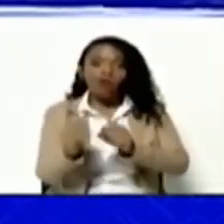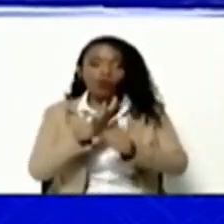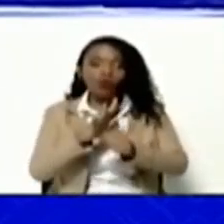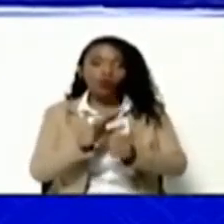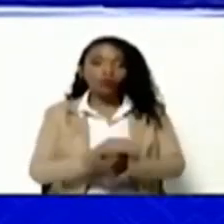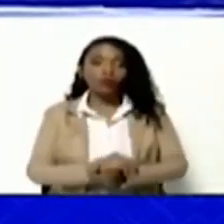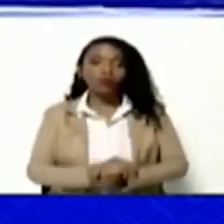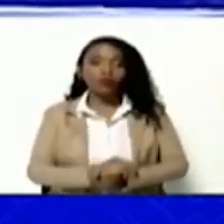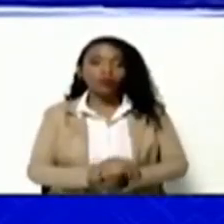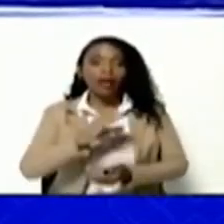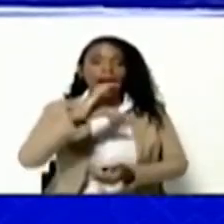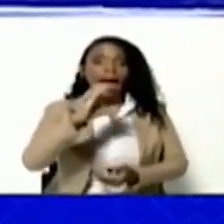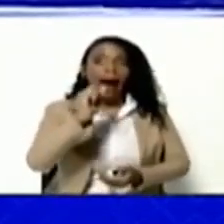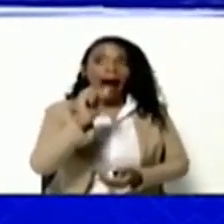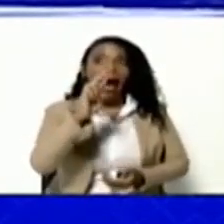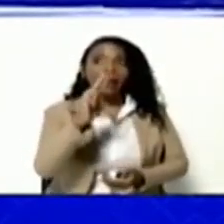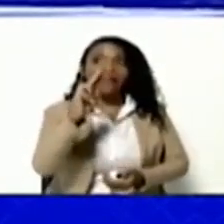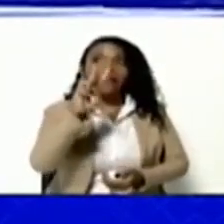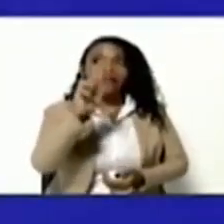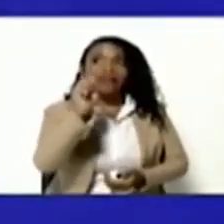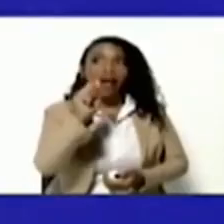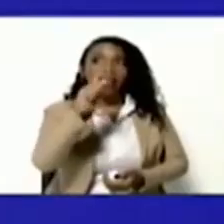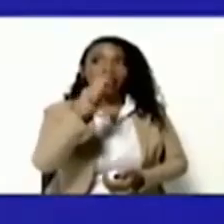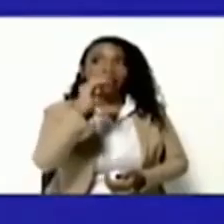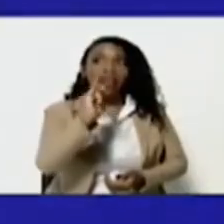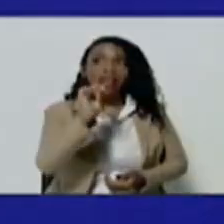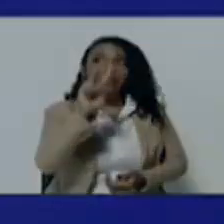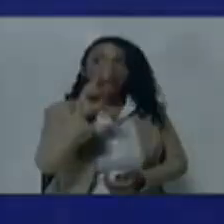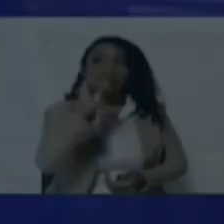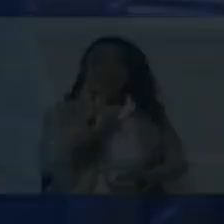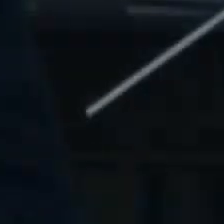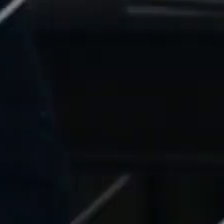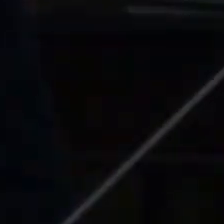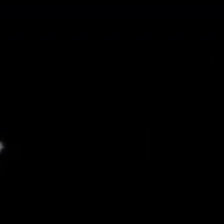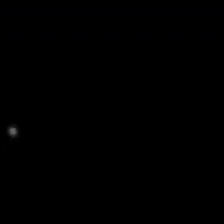el medicamento a los protocolos de tratamiento del país para COVID-19.